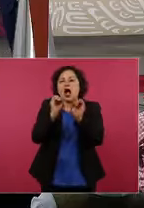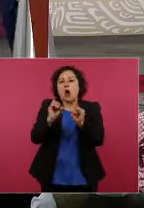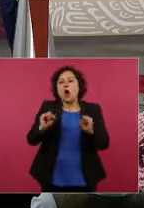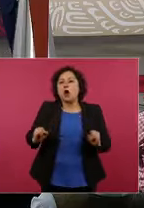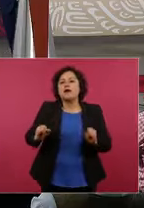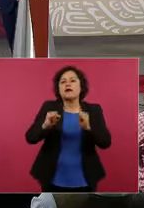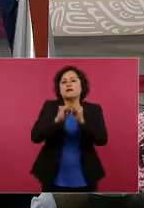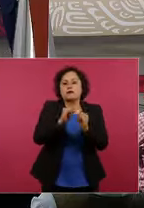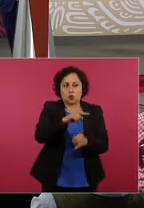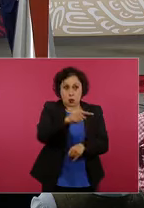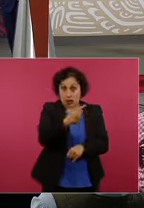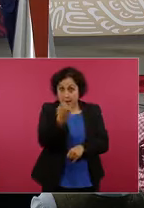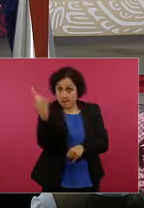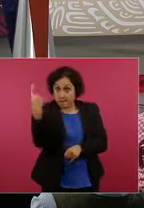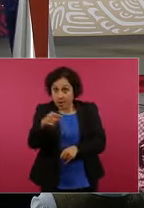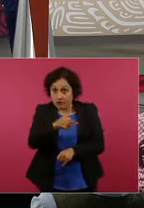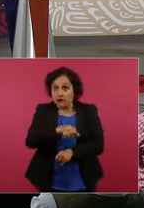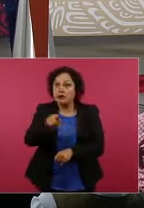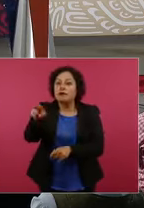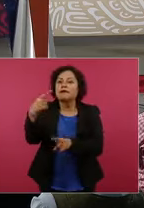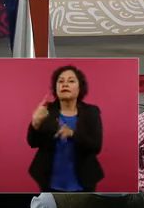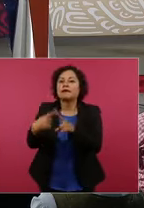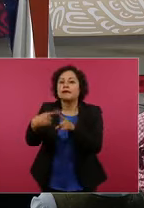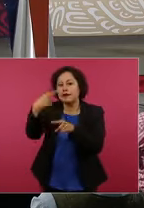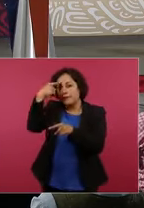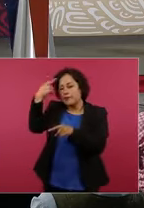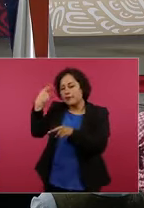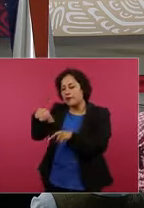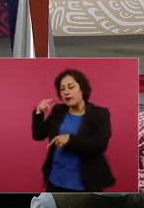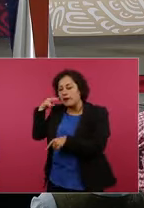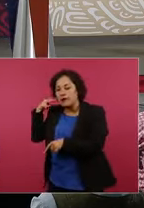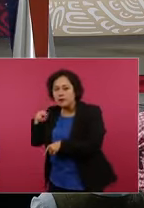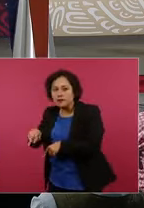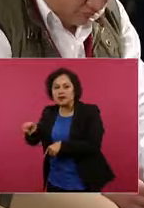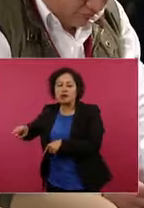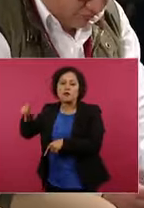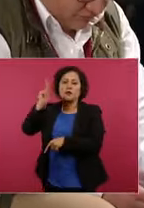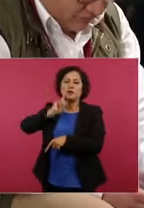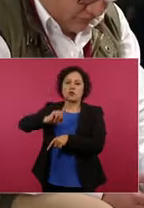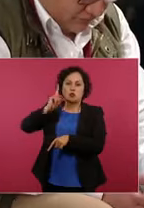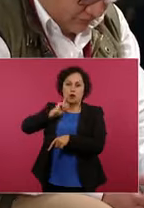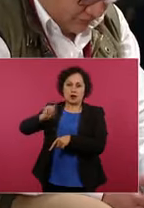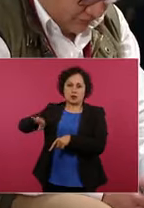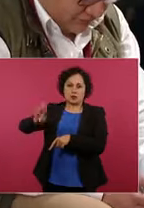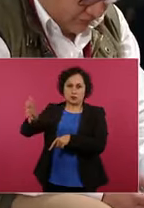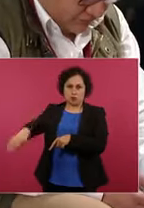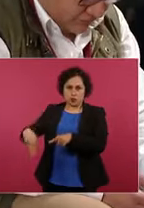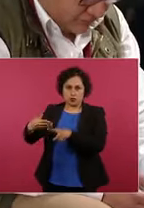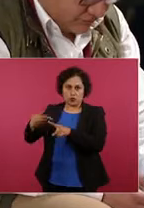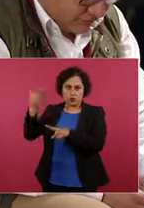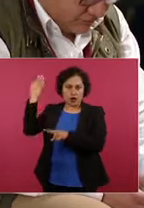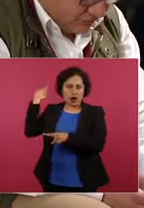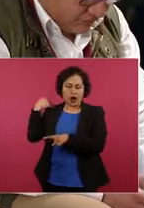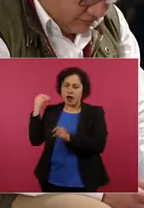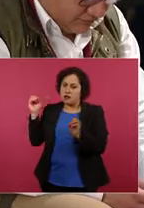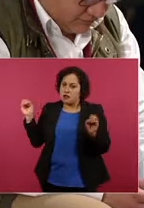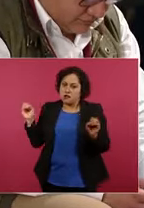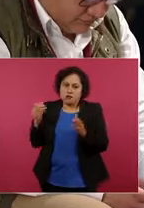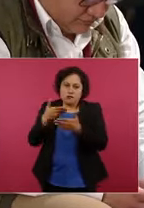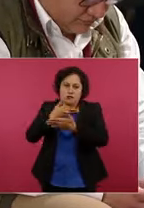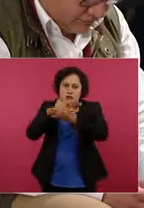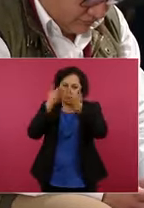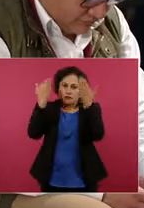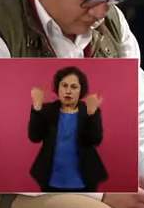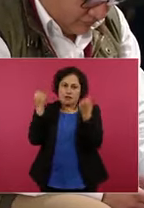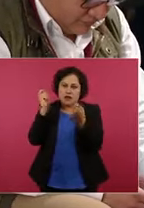la heredera de la señora que se detectó su acta de defunción no tenía idea de muchas cosas que